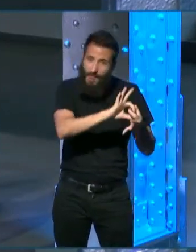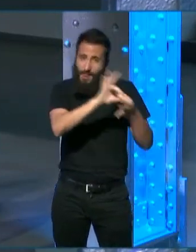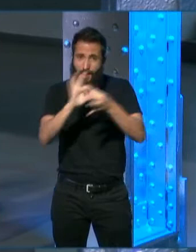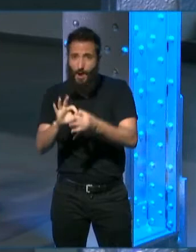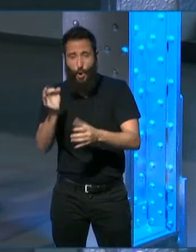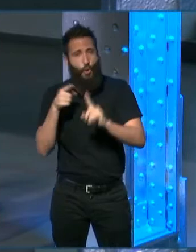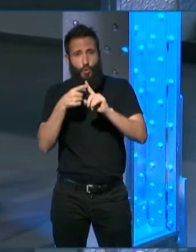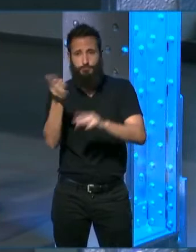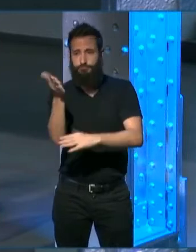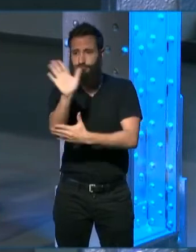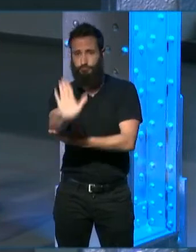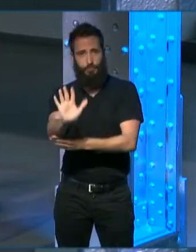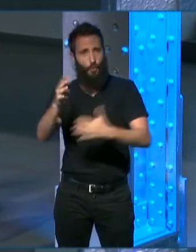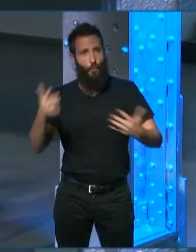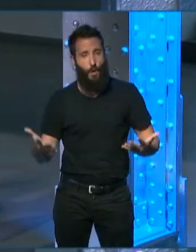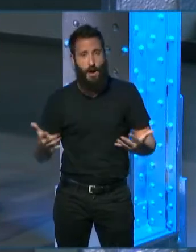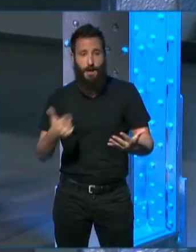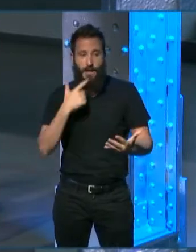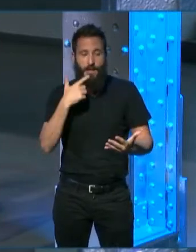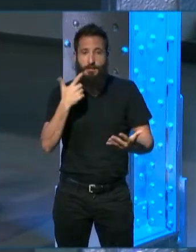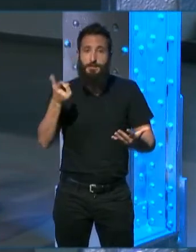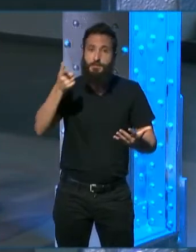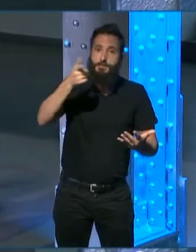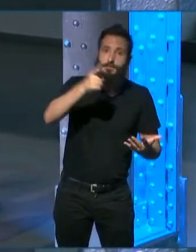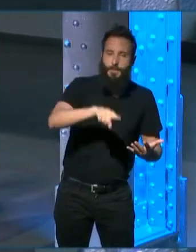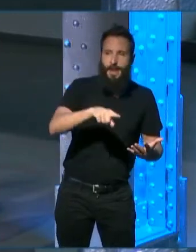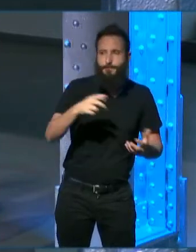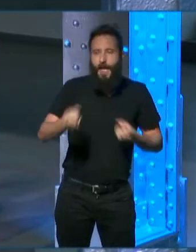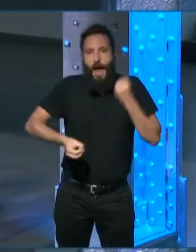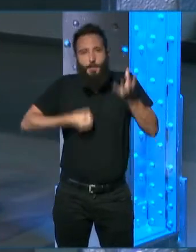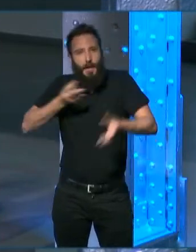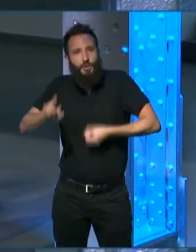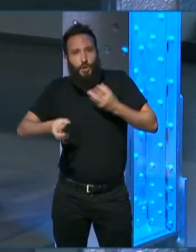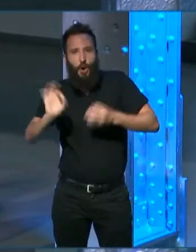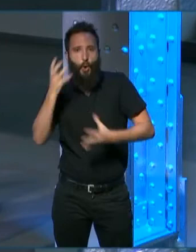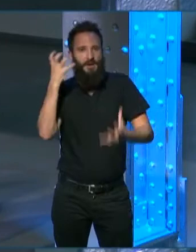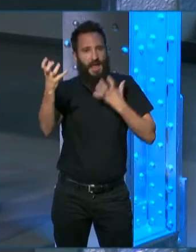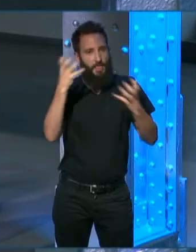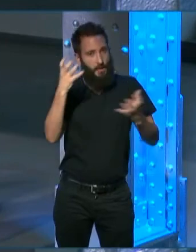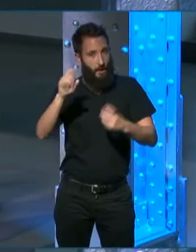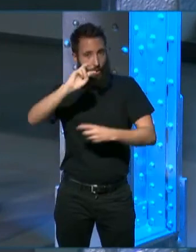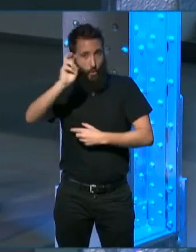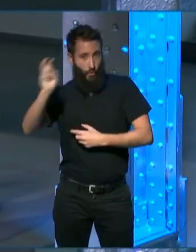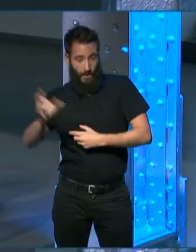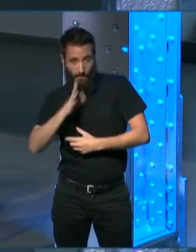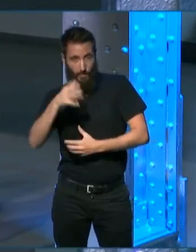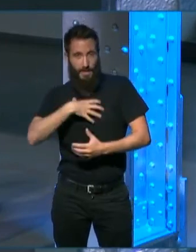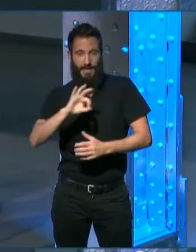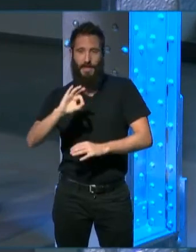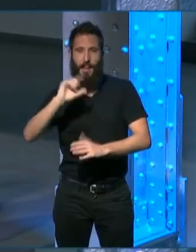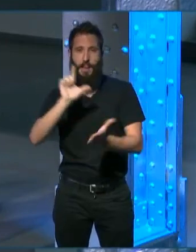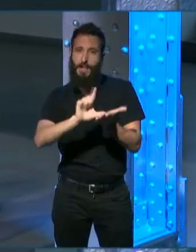escritura, hasta qué punto las otras expresiones creativas desde otros medios